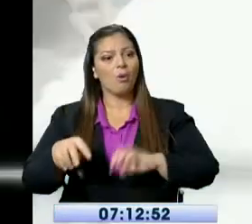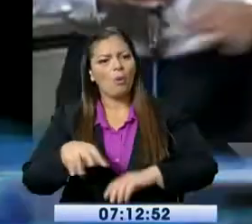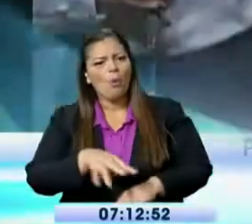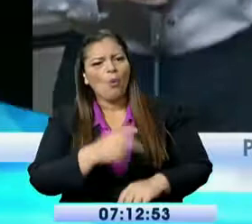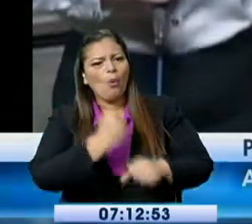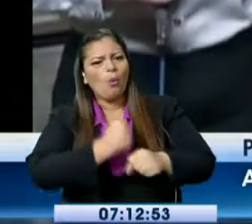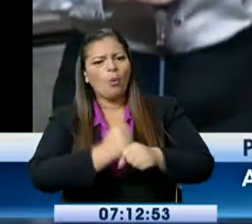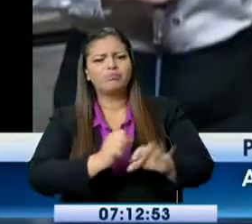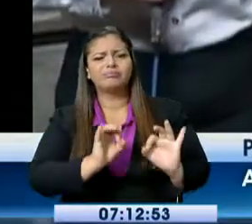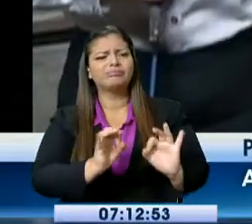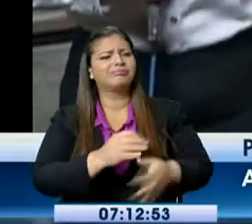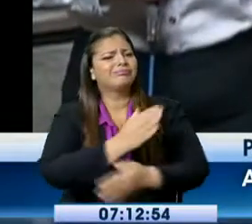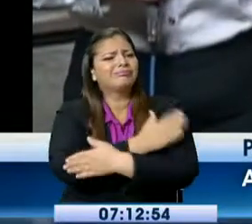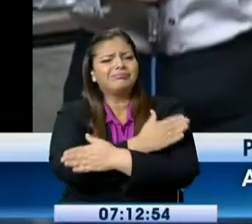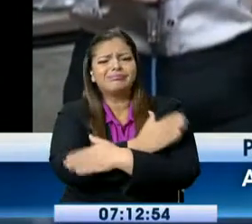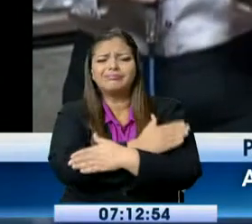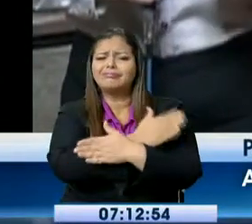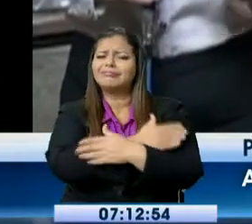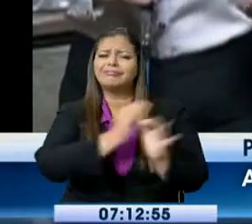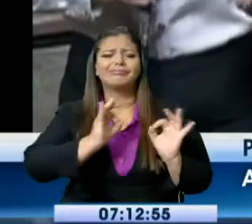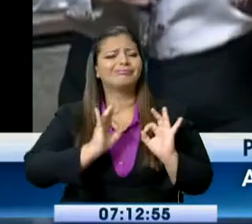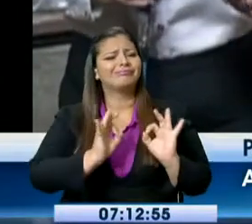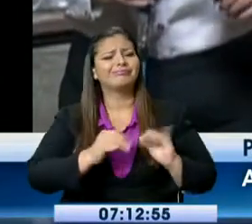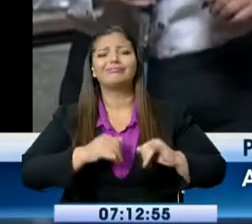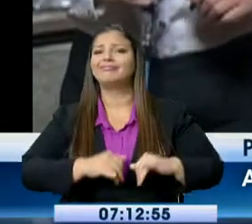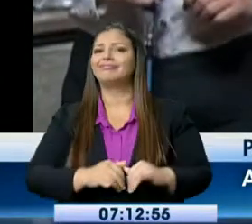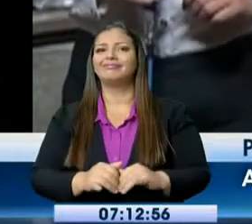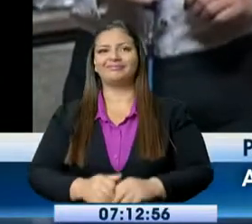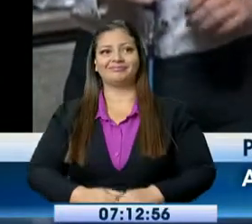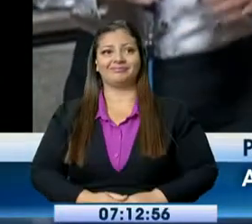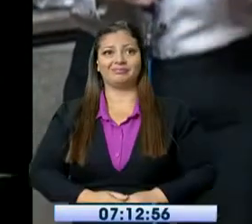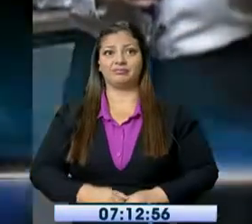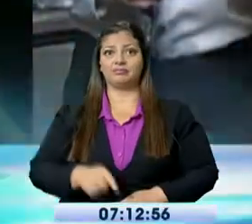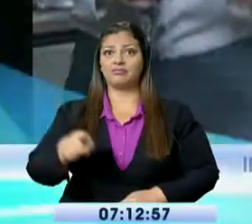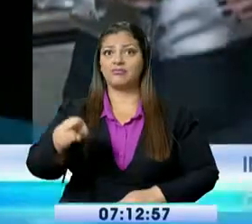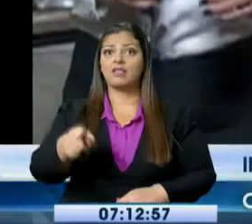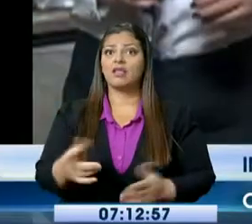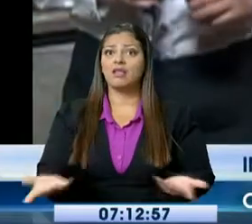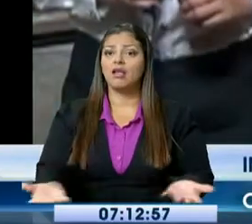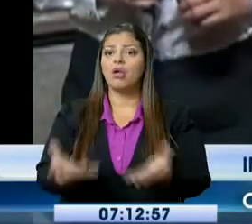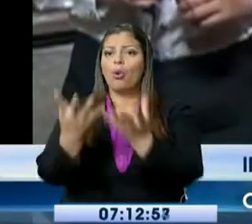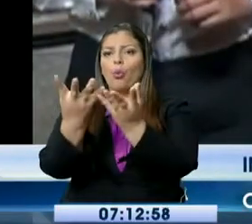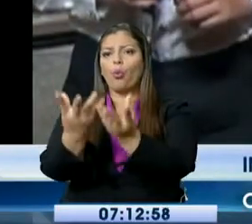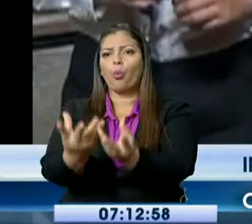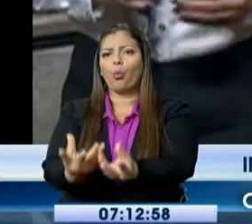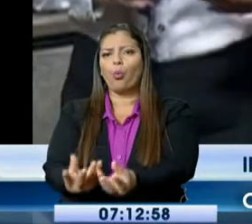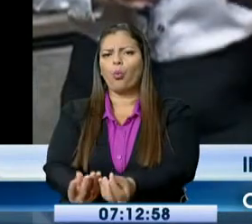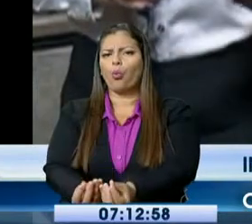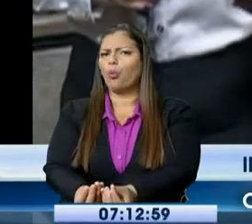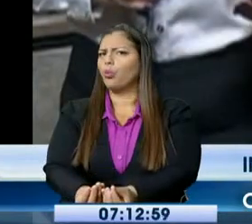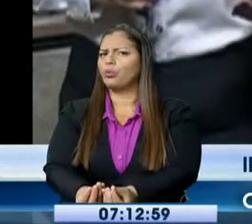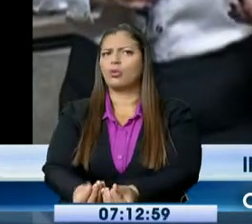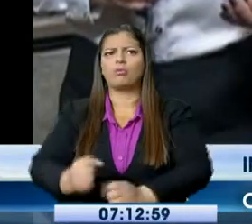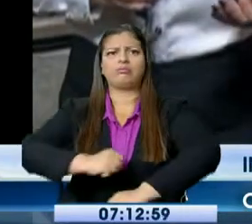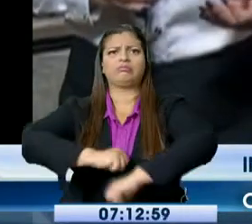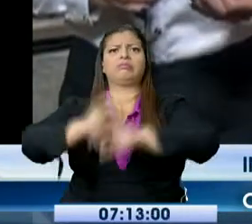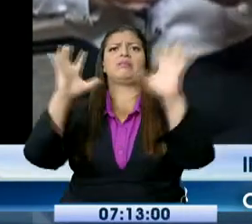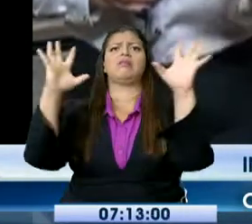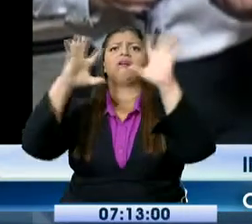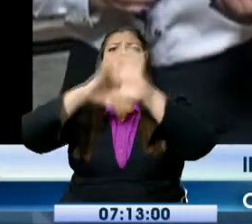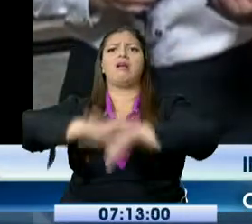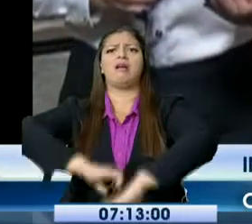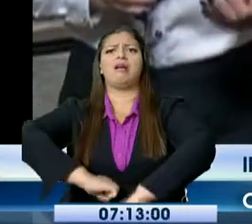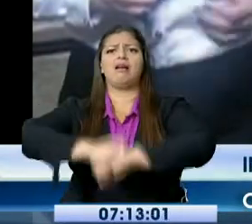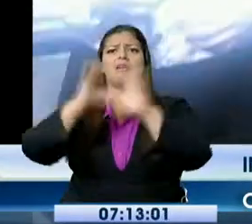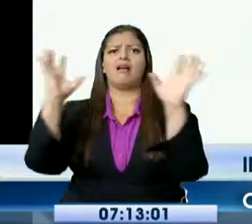todo. Este horno de leña no se apaga nunca, permanece encendido las 24 horas del día y le da al pan ese sabor